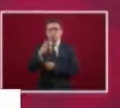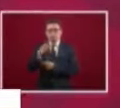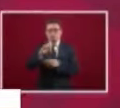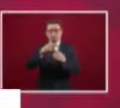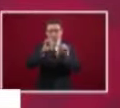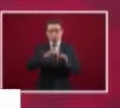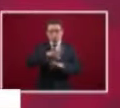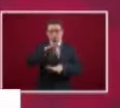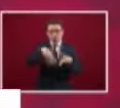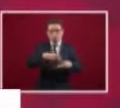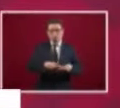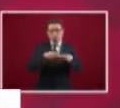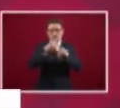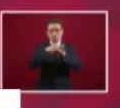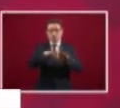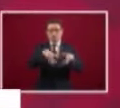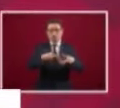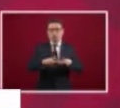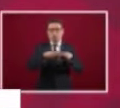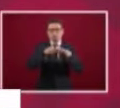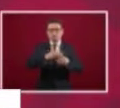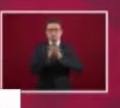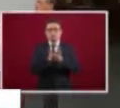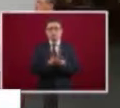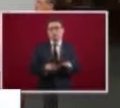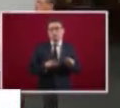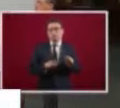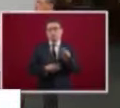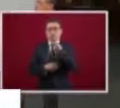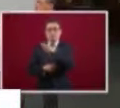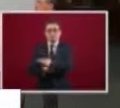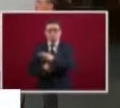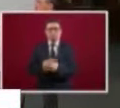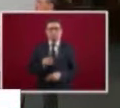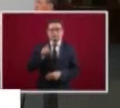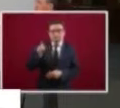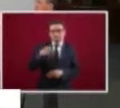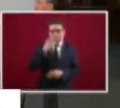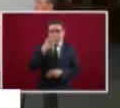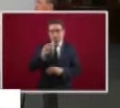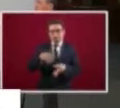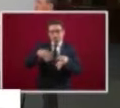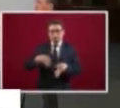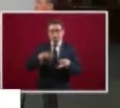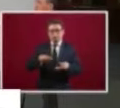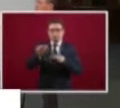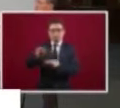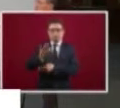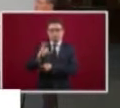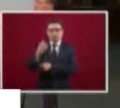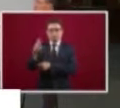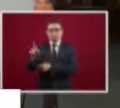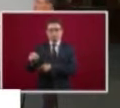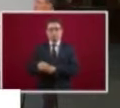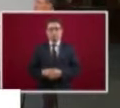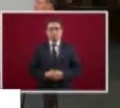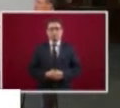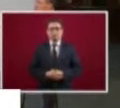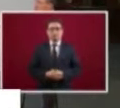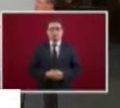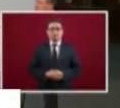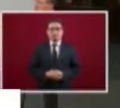versión oficial ha tardado mucho, digamos, en formarse, ¿no? Y de nuevo, como hablábamos hace unos momentos, persisten